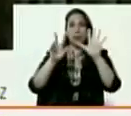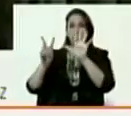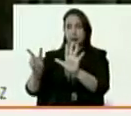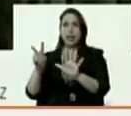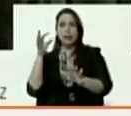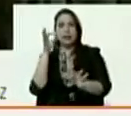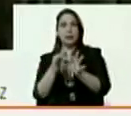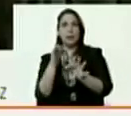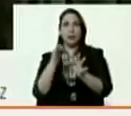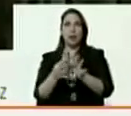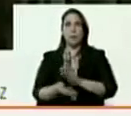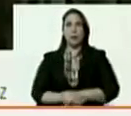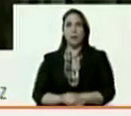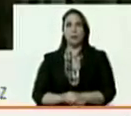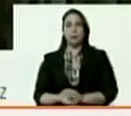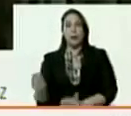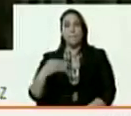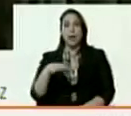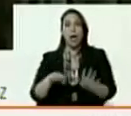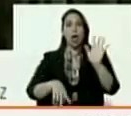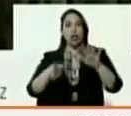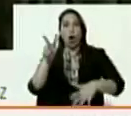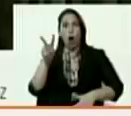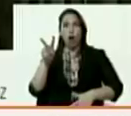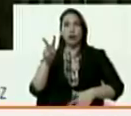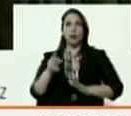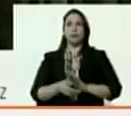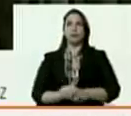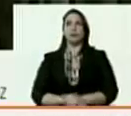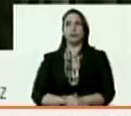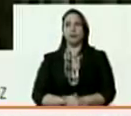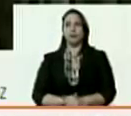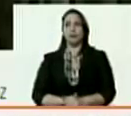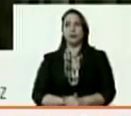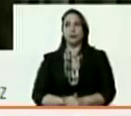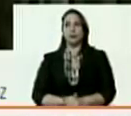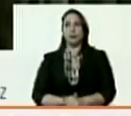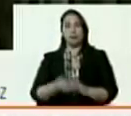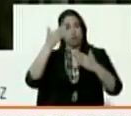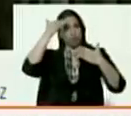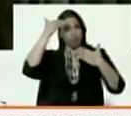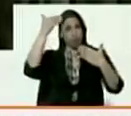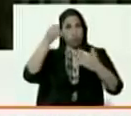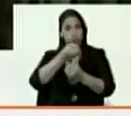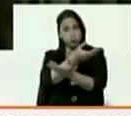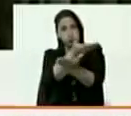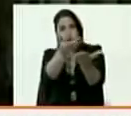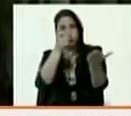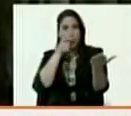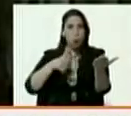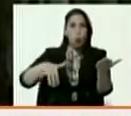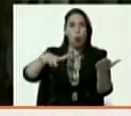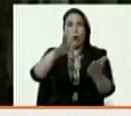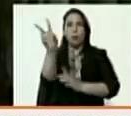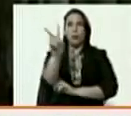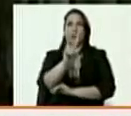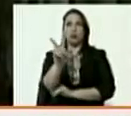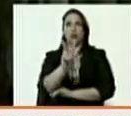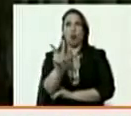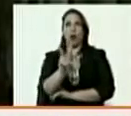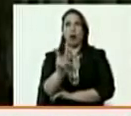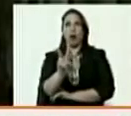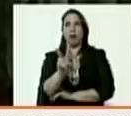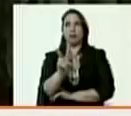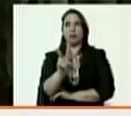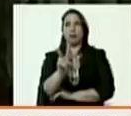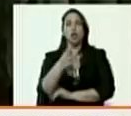septiembre. Un poco más de las 12 del mediodía. Saludamos a todo el pueblo de Venezuela y